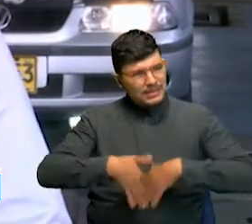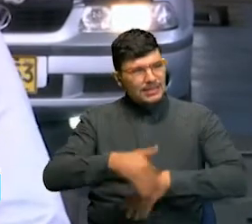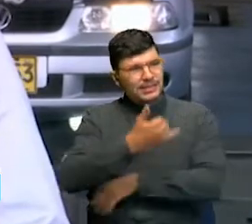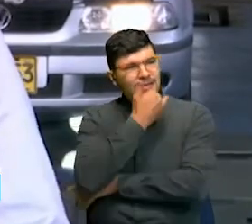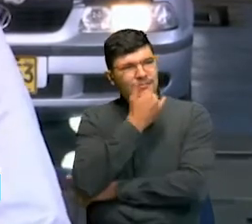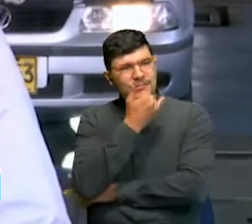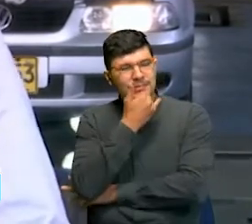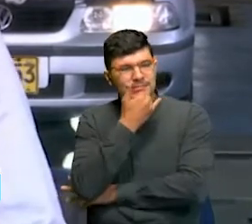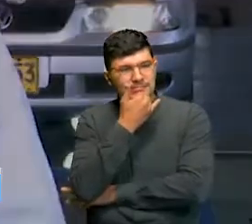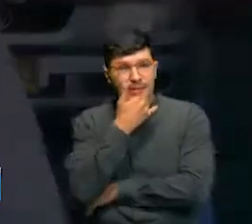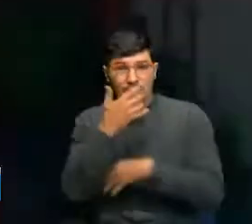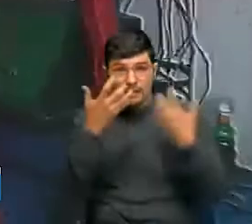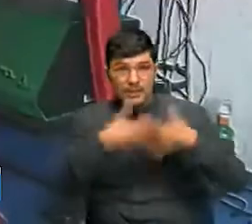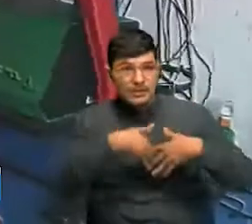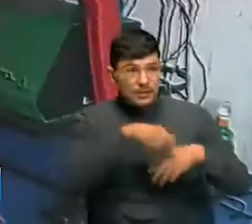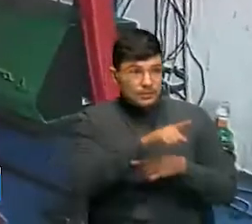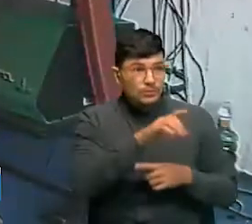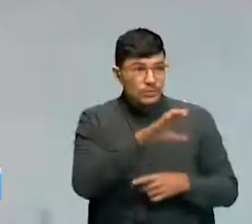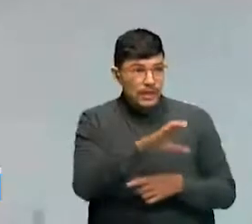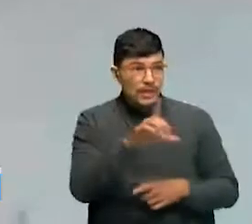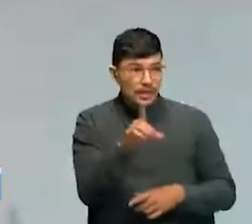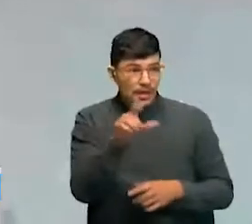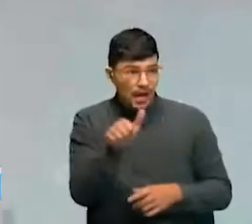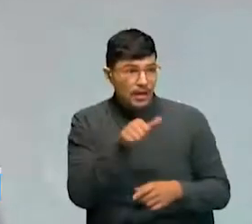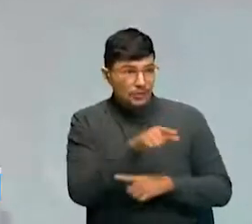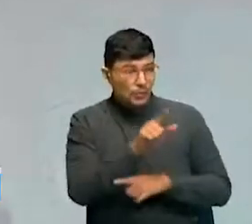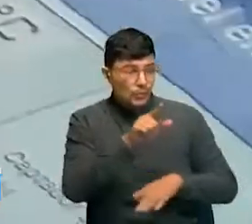¿Son culpables los CDA?